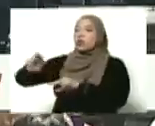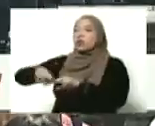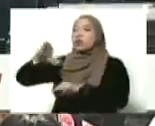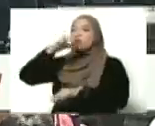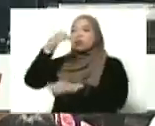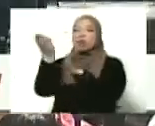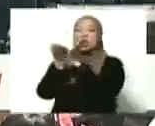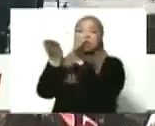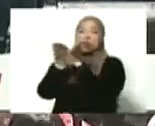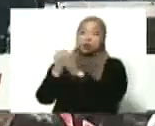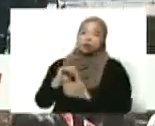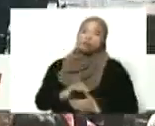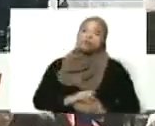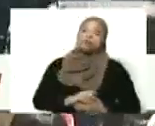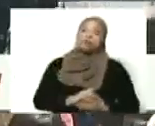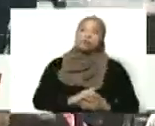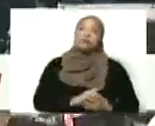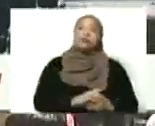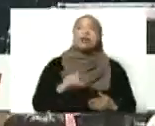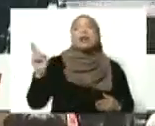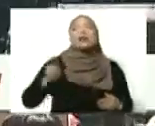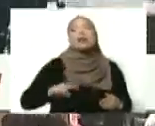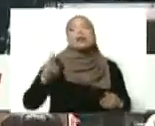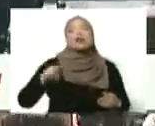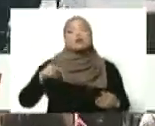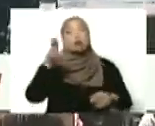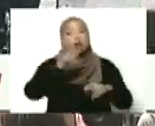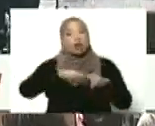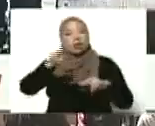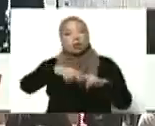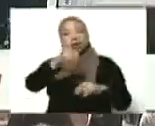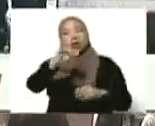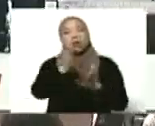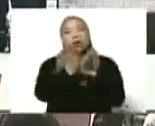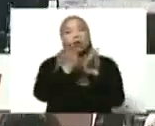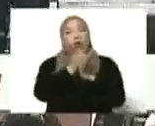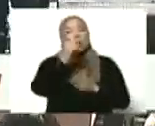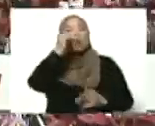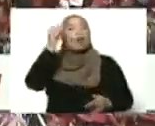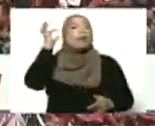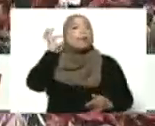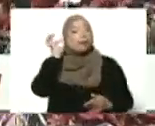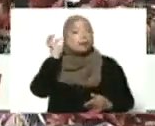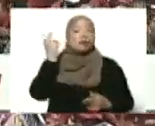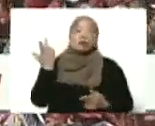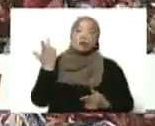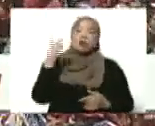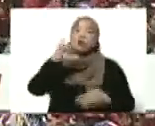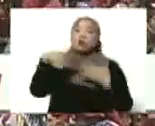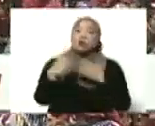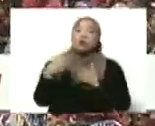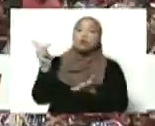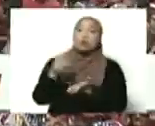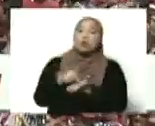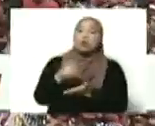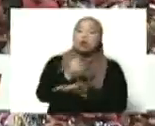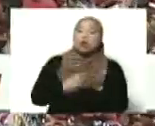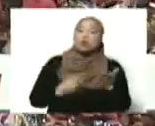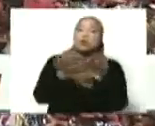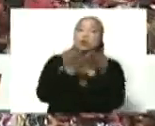esté escolarizado. Ninguna niña que no esté escolarizada. Los jefes de calle están conscientes de